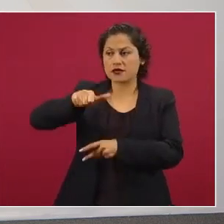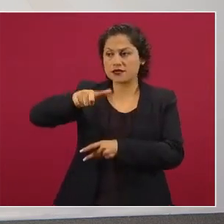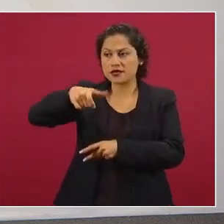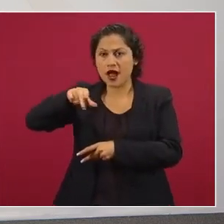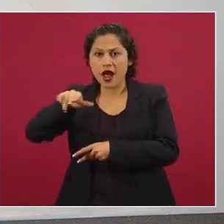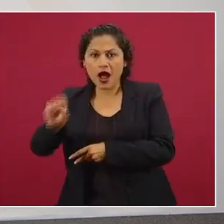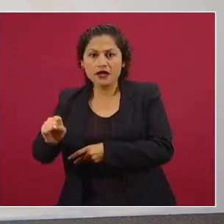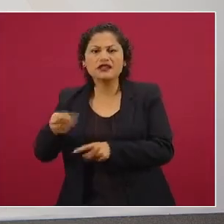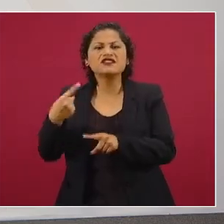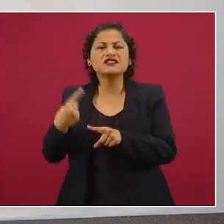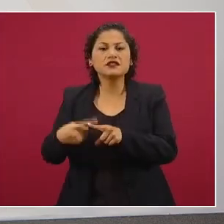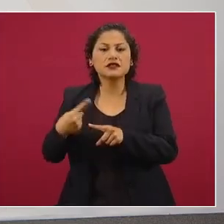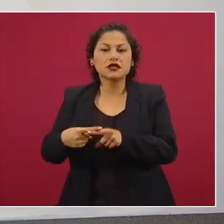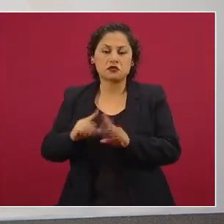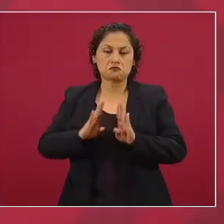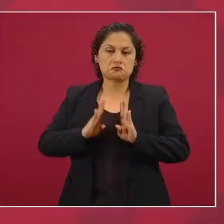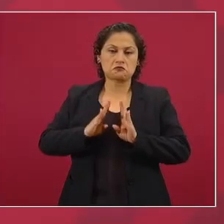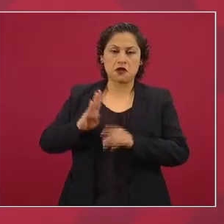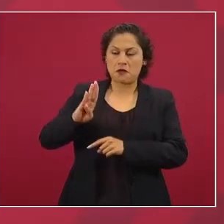Huerta,